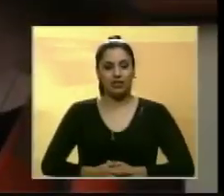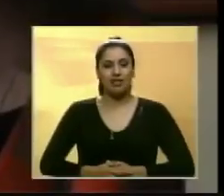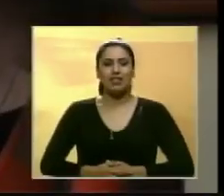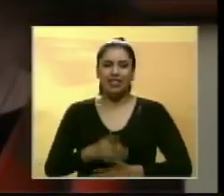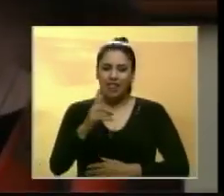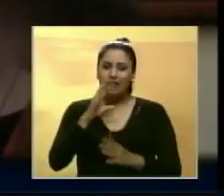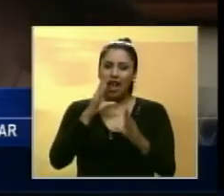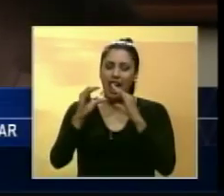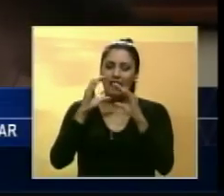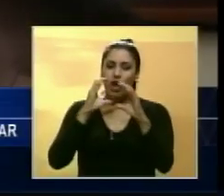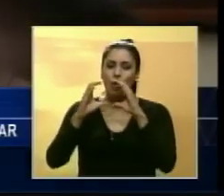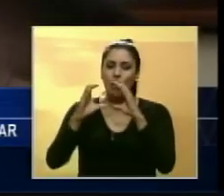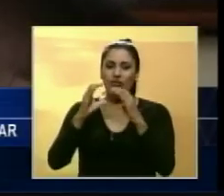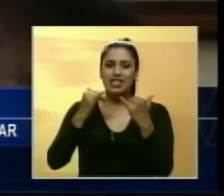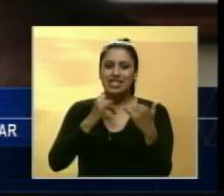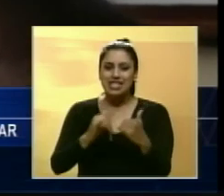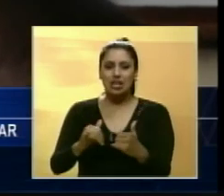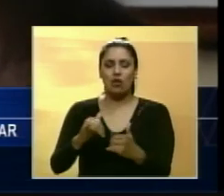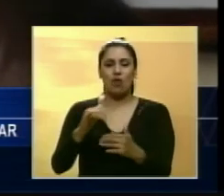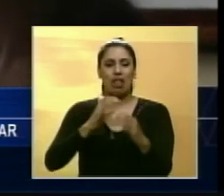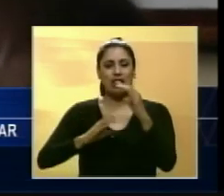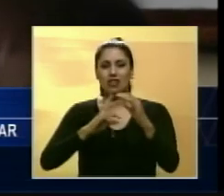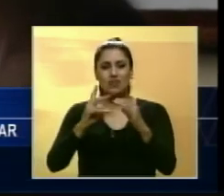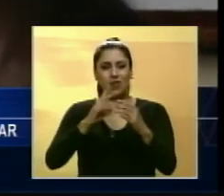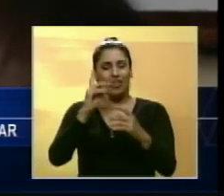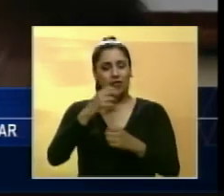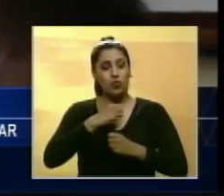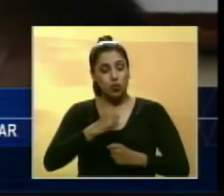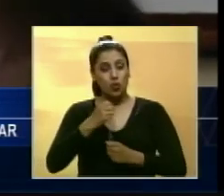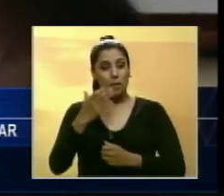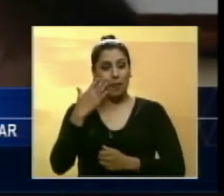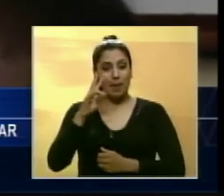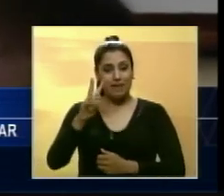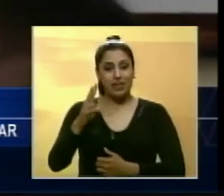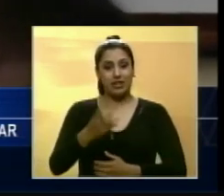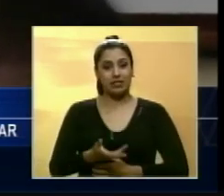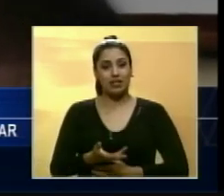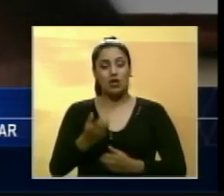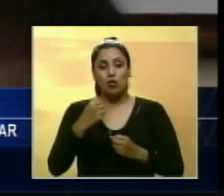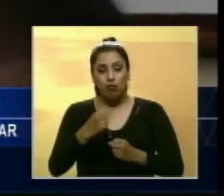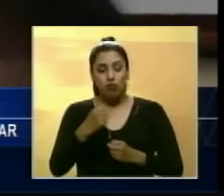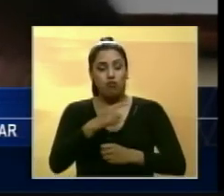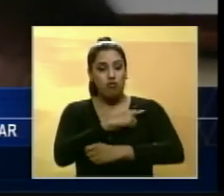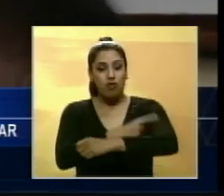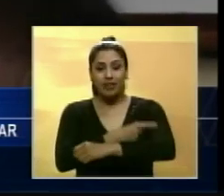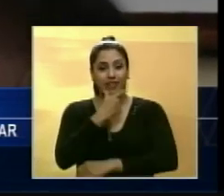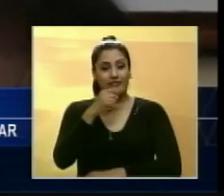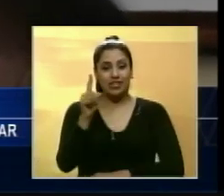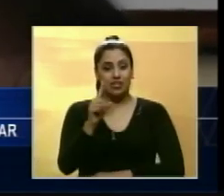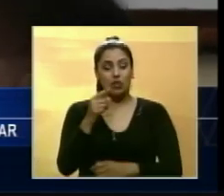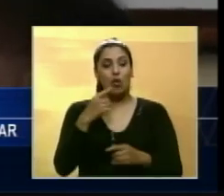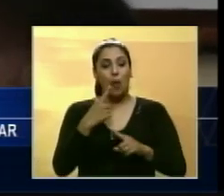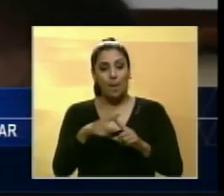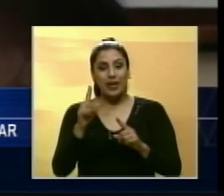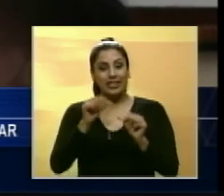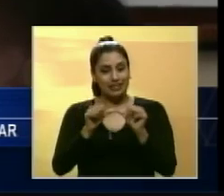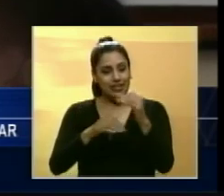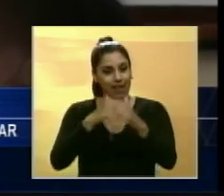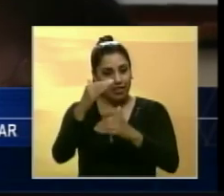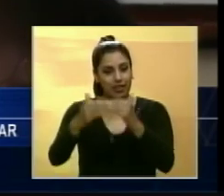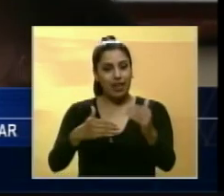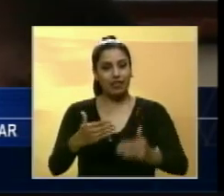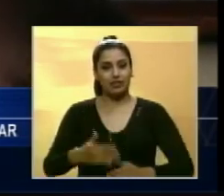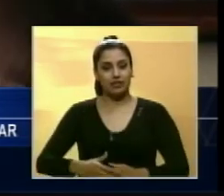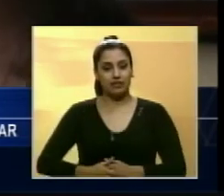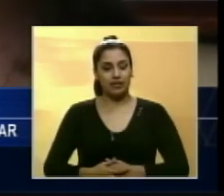hablen mucho, mucho con ellos, porque es muy duro lo que uno pasa, es muy fuerte, pero hay que salir